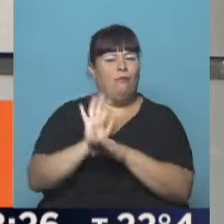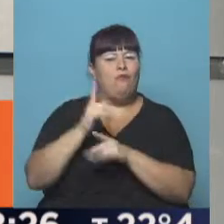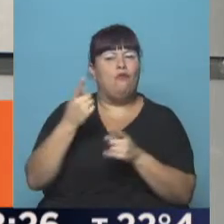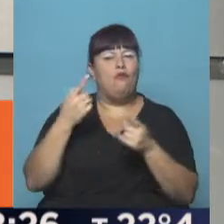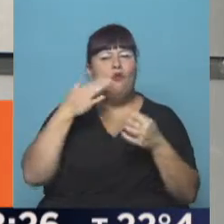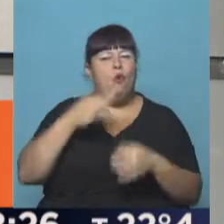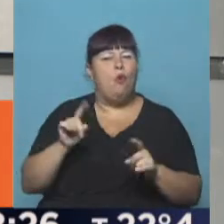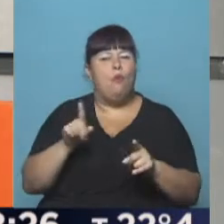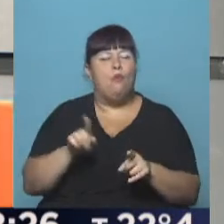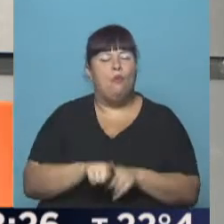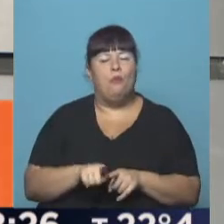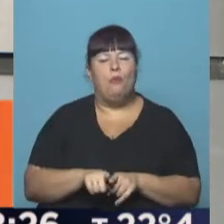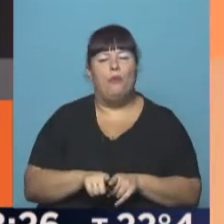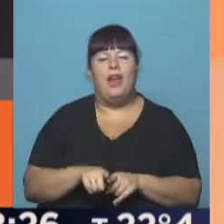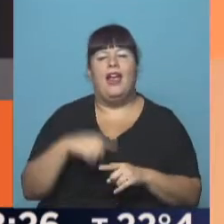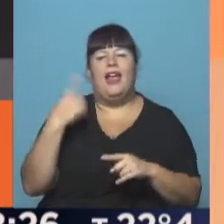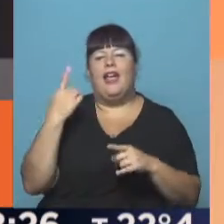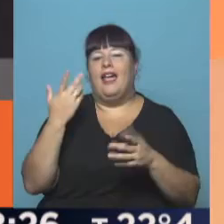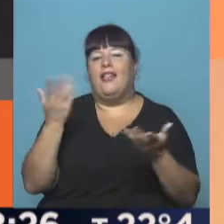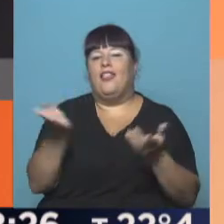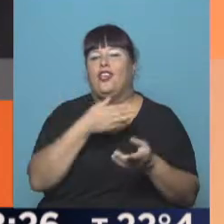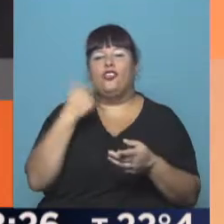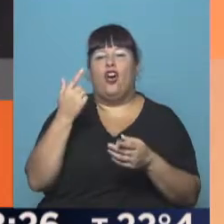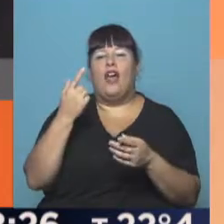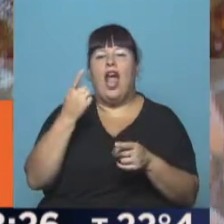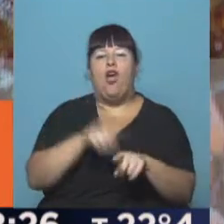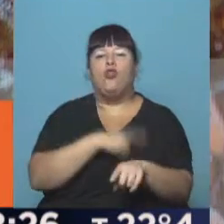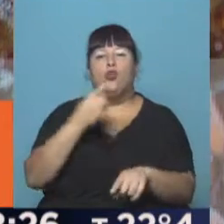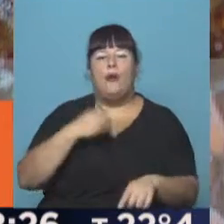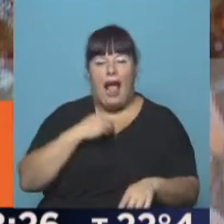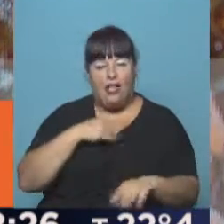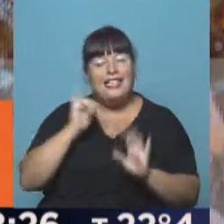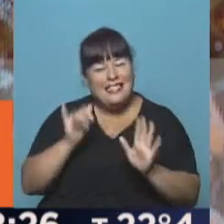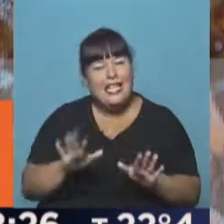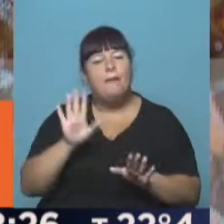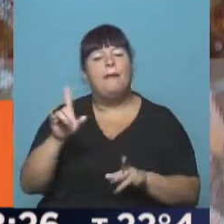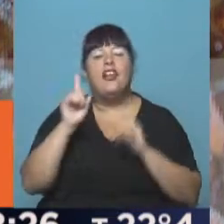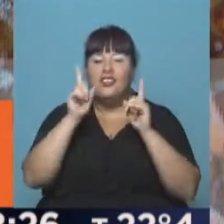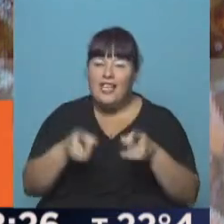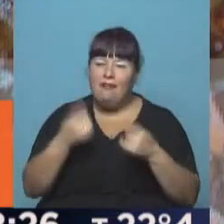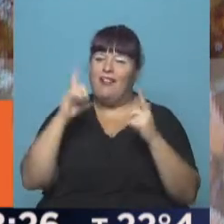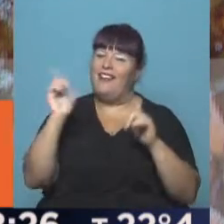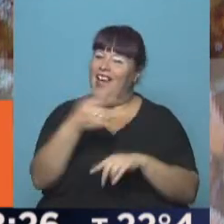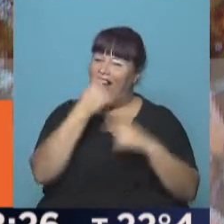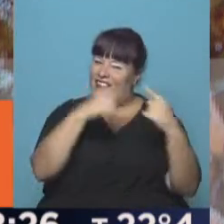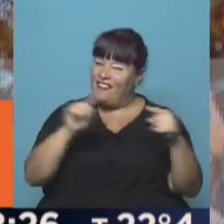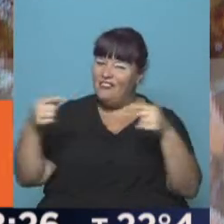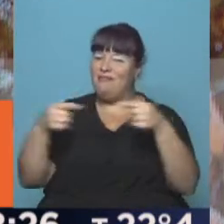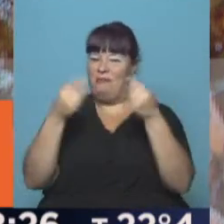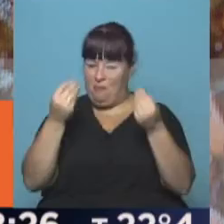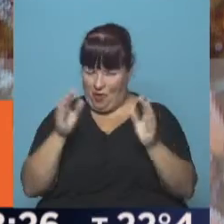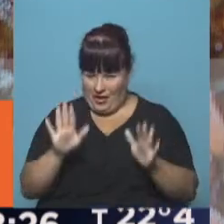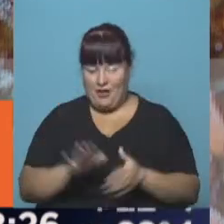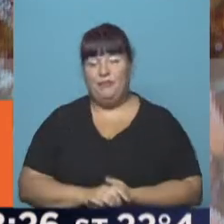lo que es la celebración de todos los rituales católicos. Así es, pero es al mismo tiempo paradójico, ¿no?